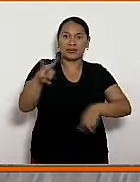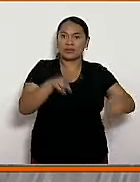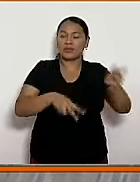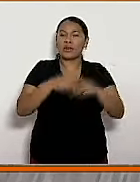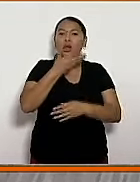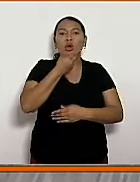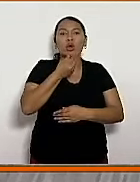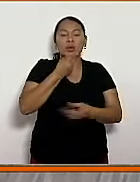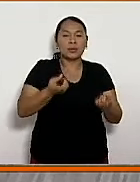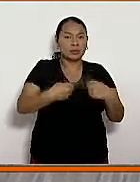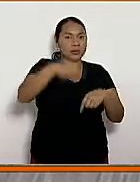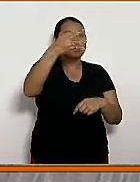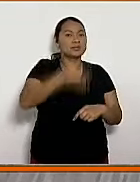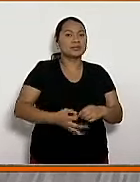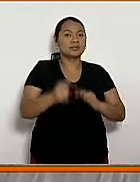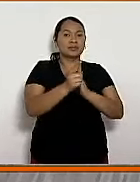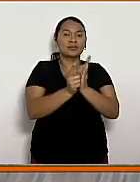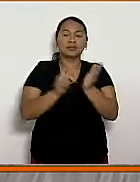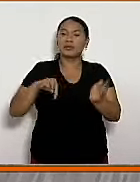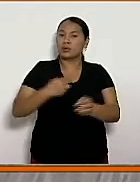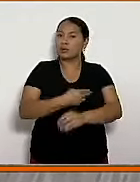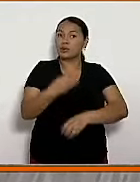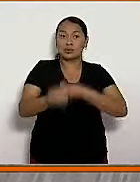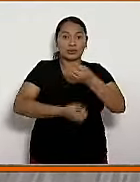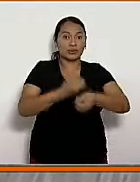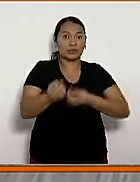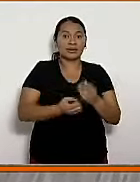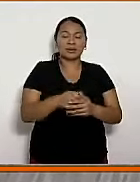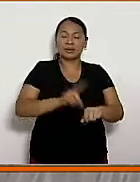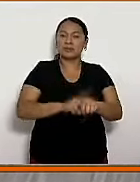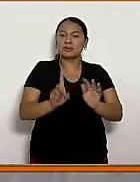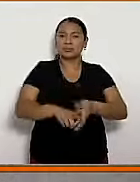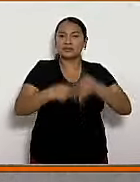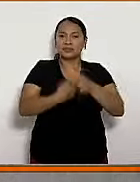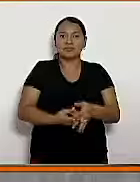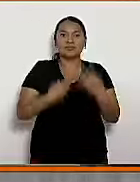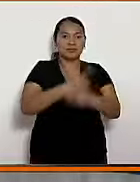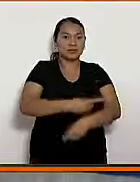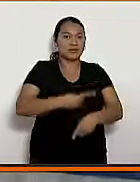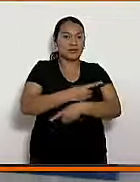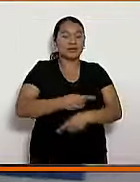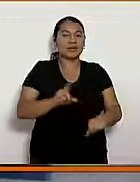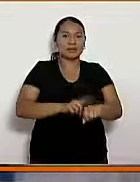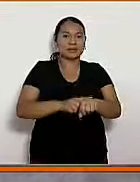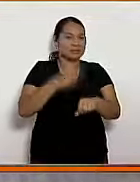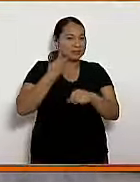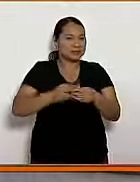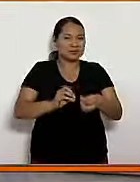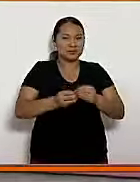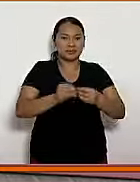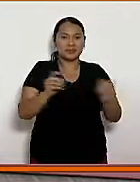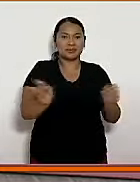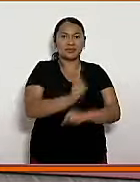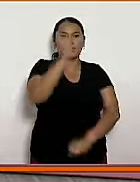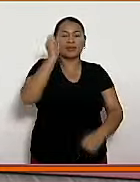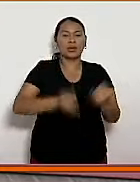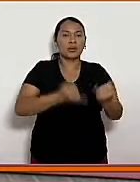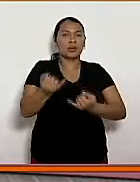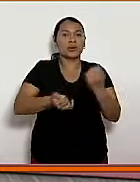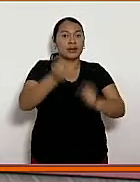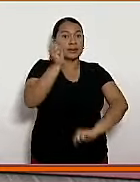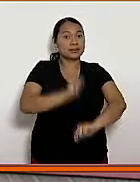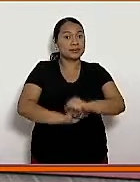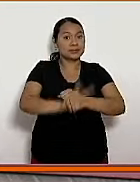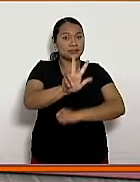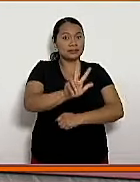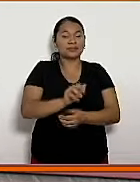nuestro último sorteo. Te deseamos muchísima suerte porque damos inicio a nuestra diversión y vamos a conocer los tres números seleccionados para Pega 3, así que espero que estés